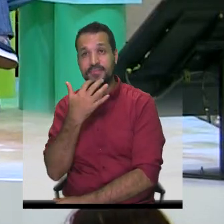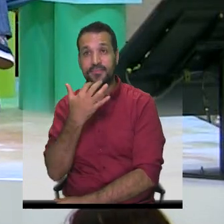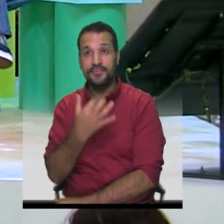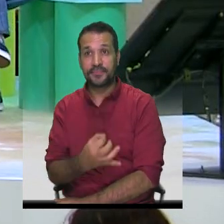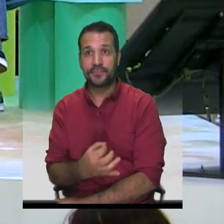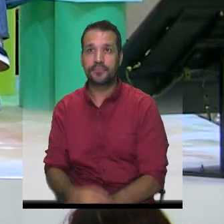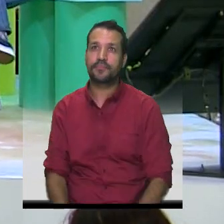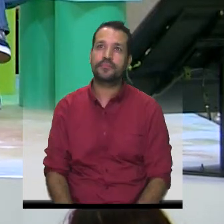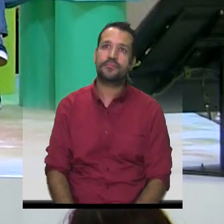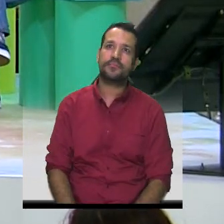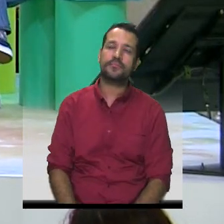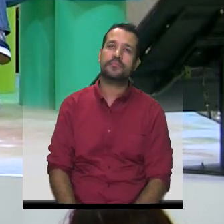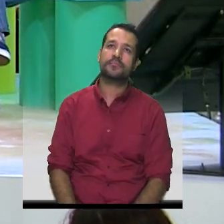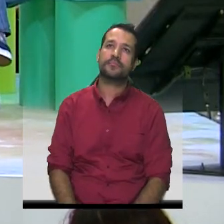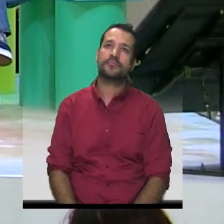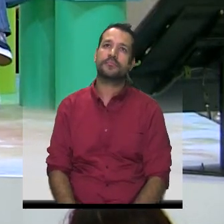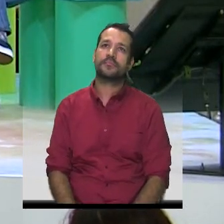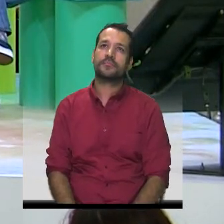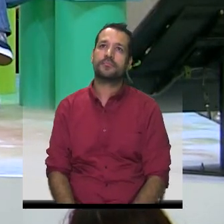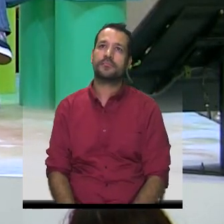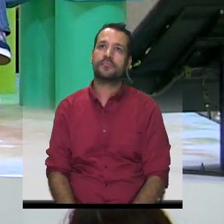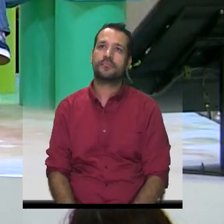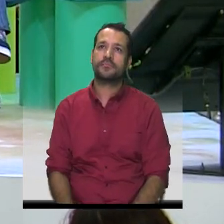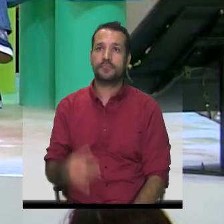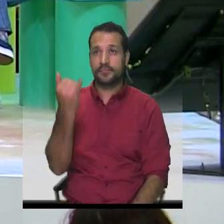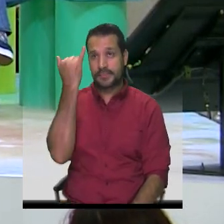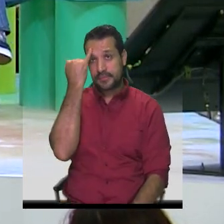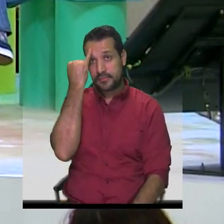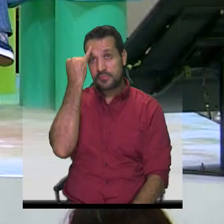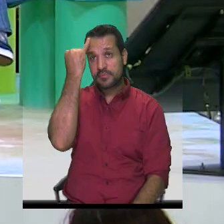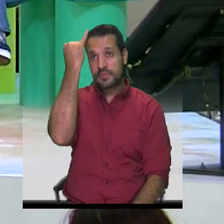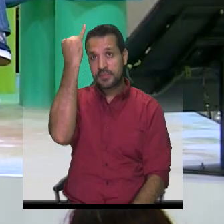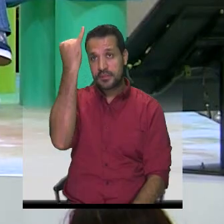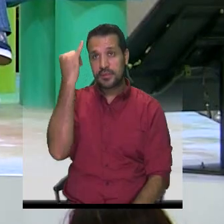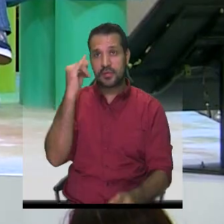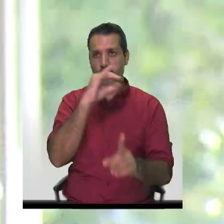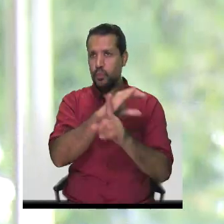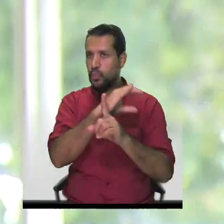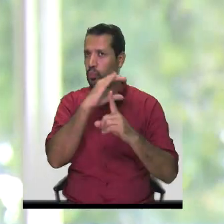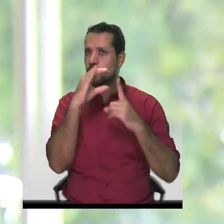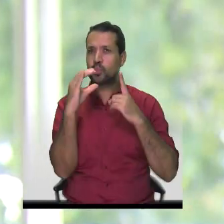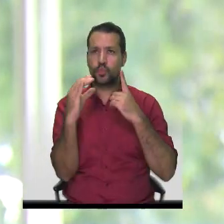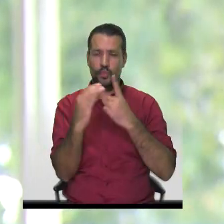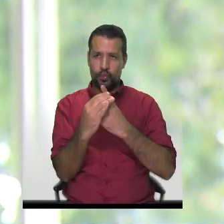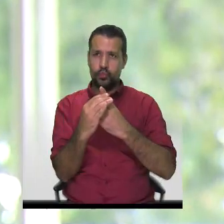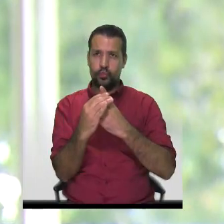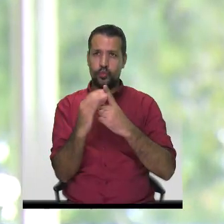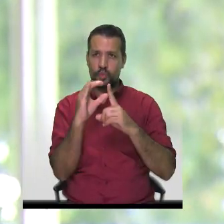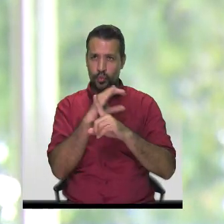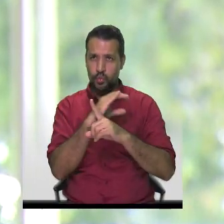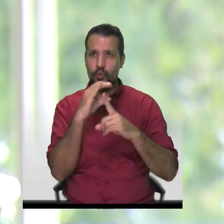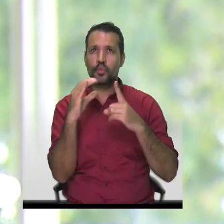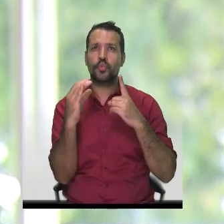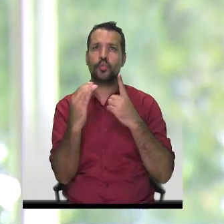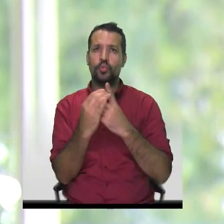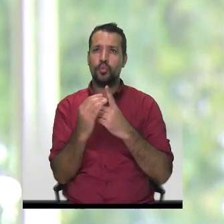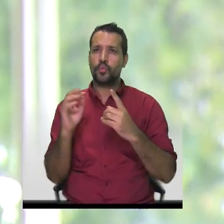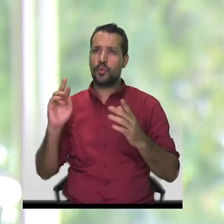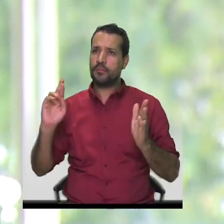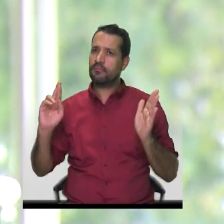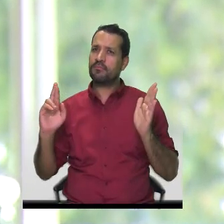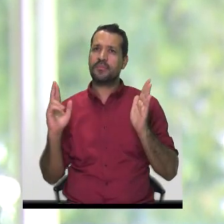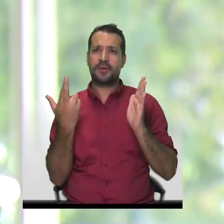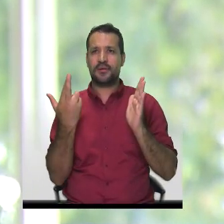En eso, pues en esa idea emergente de culturas regenerativas, que no es que no existiera antes, sino que ahora